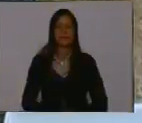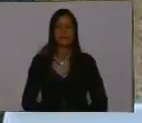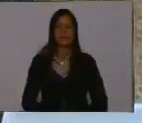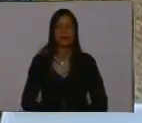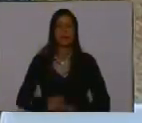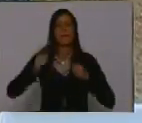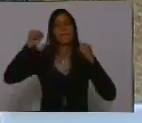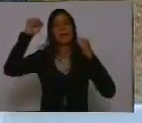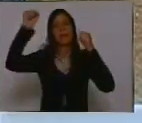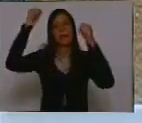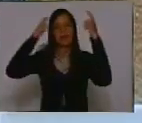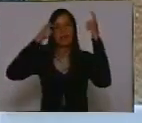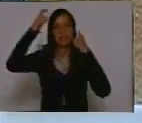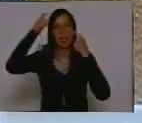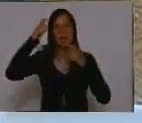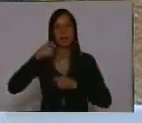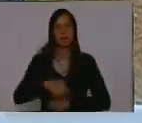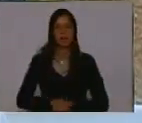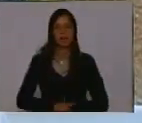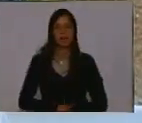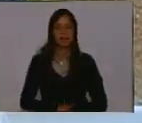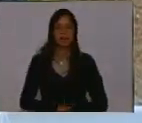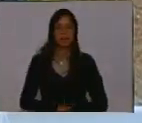¡Viva Chávez!